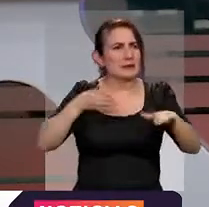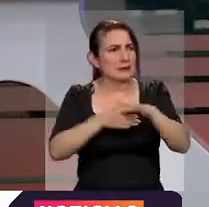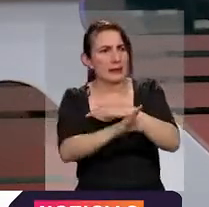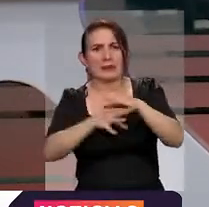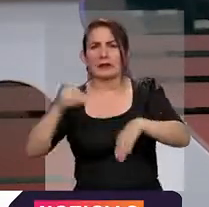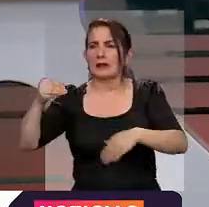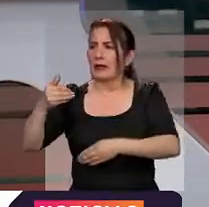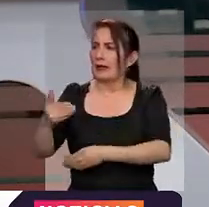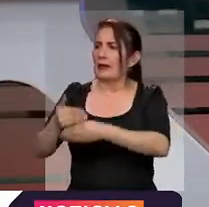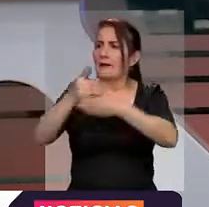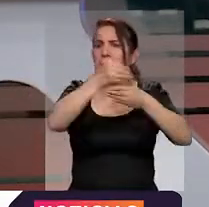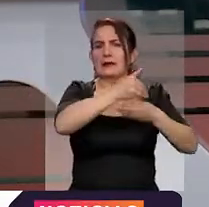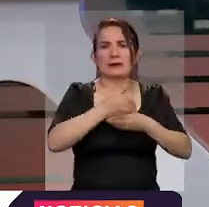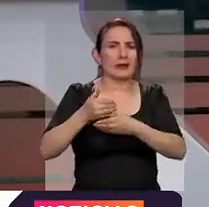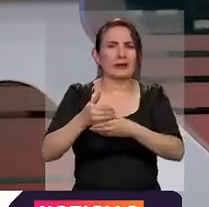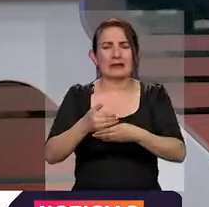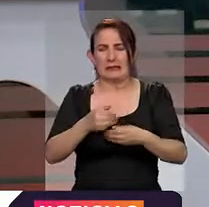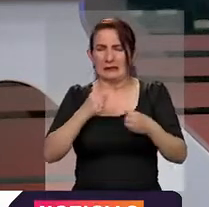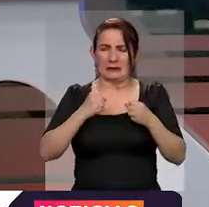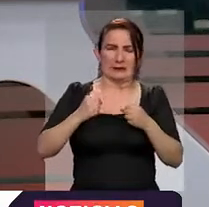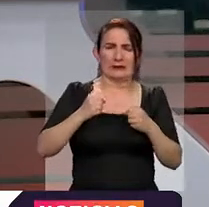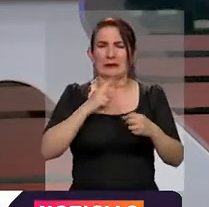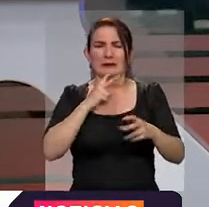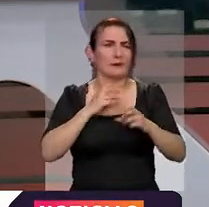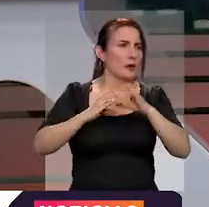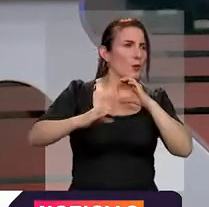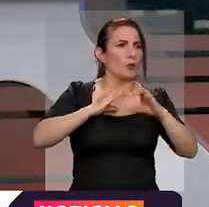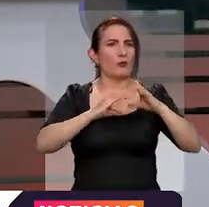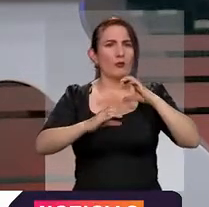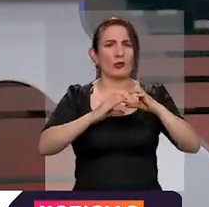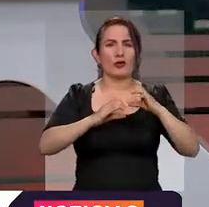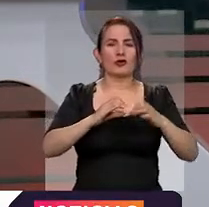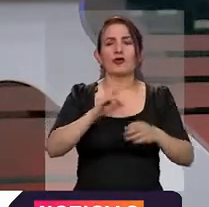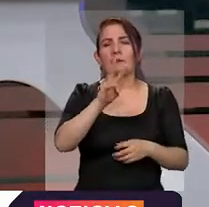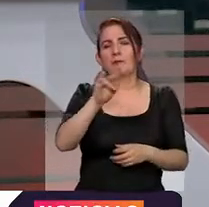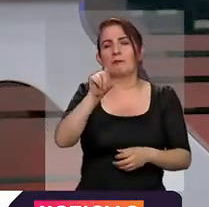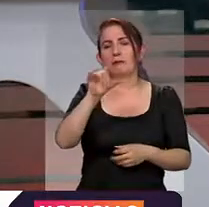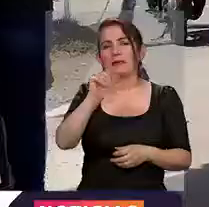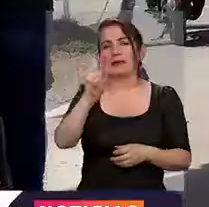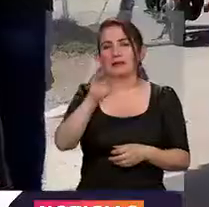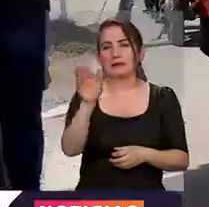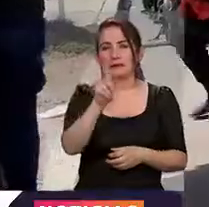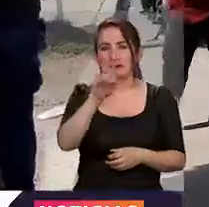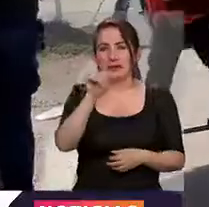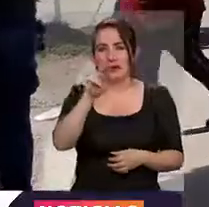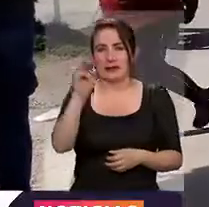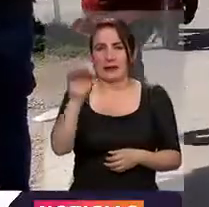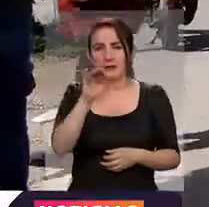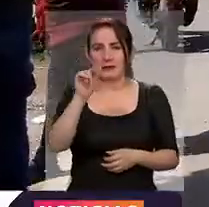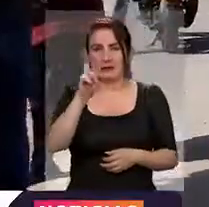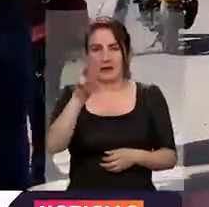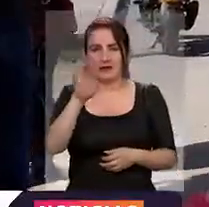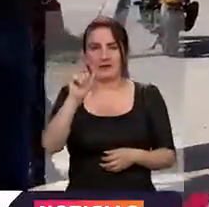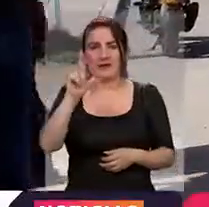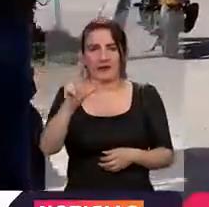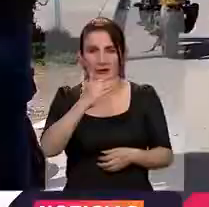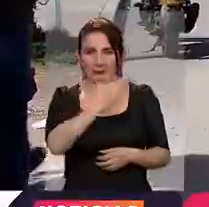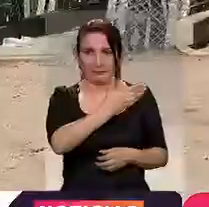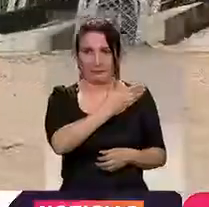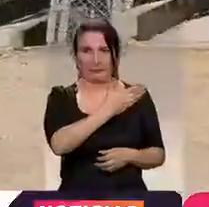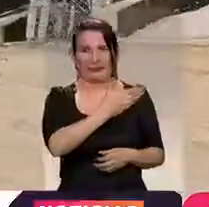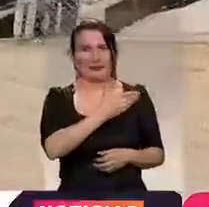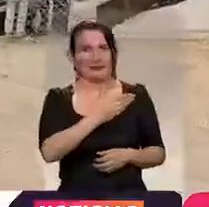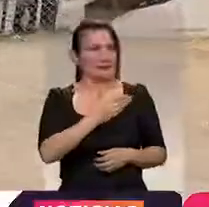ladrillera ubicada en el sector. Esto dejó incomunicada a la comunidad de Villas de Santa Isabel. La comunidad del barrio